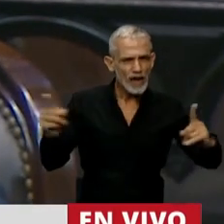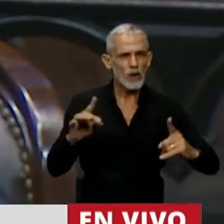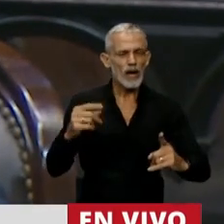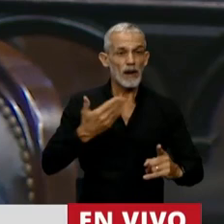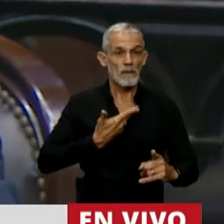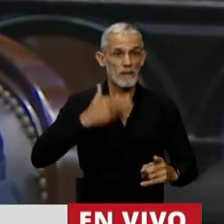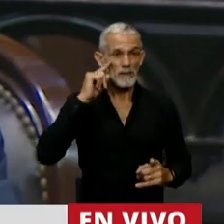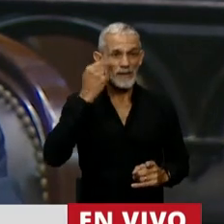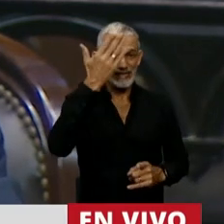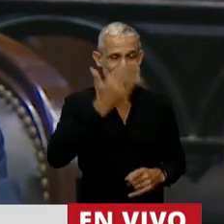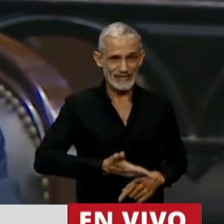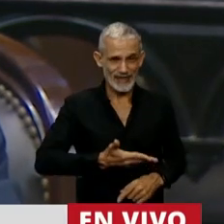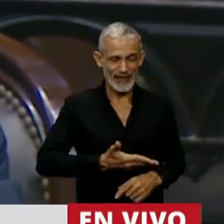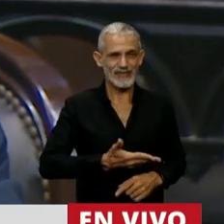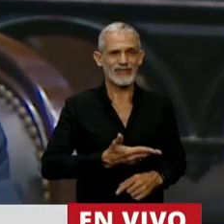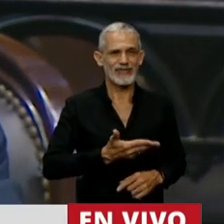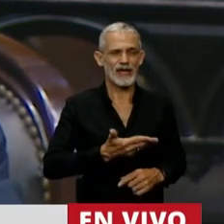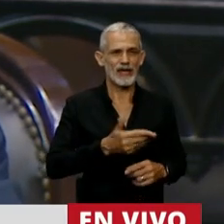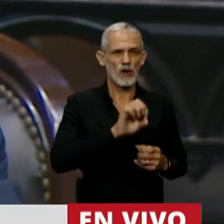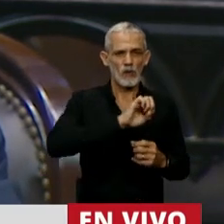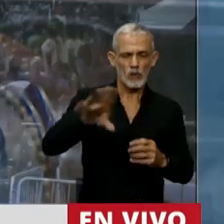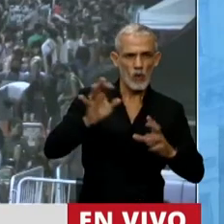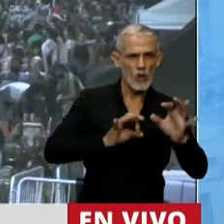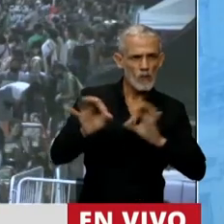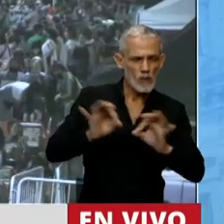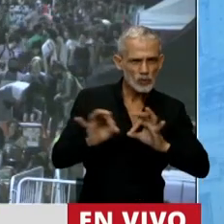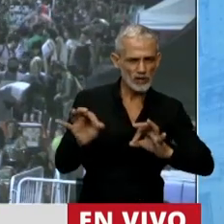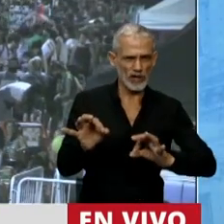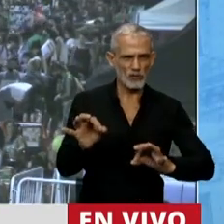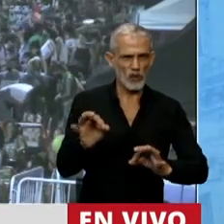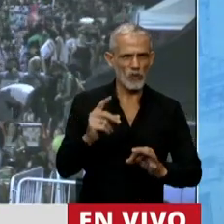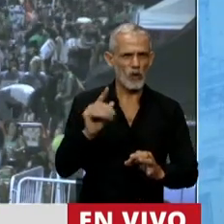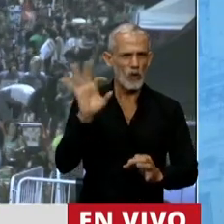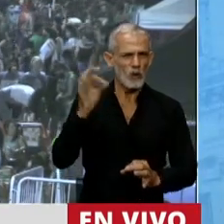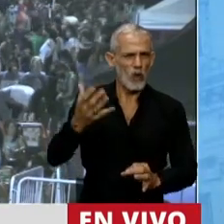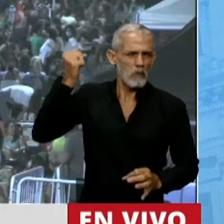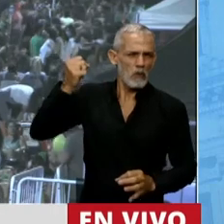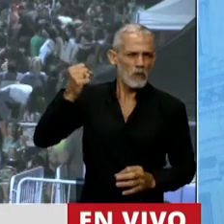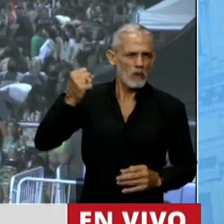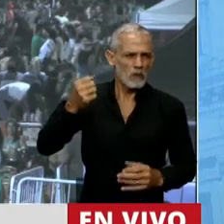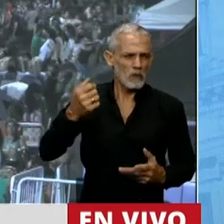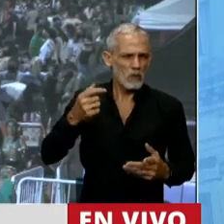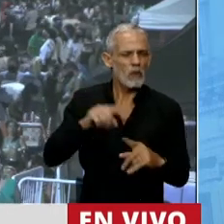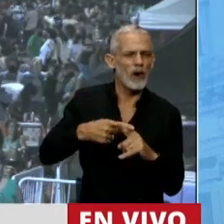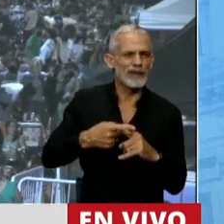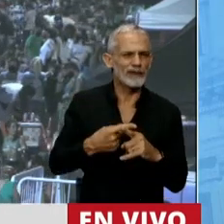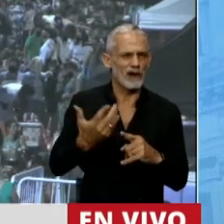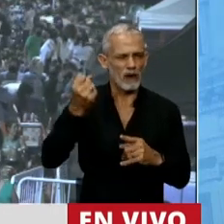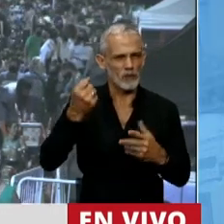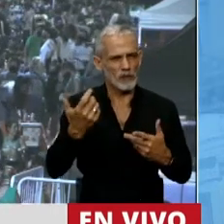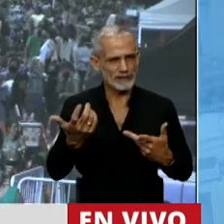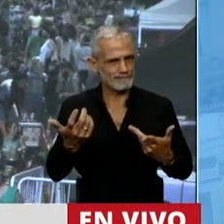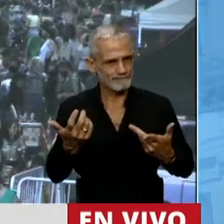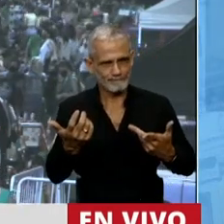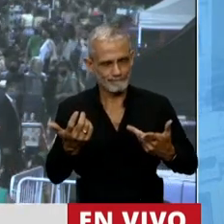nuestro presidente ha enviado este proyecto como un oportunismo político. Y lo digo a